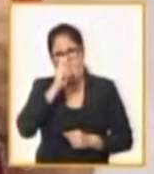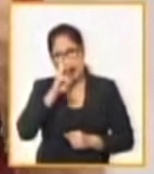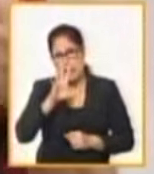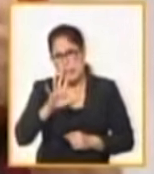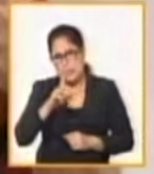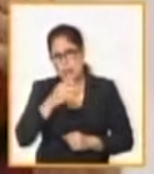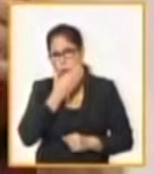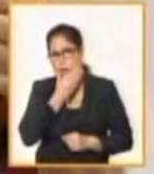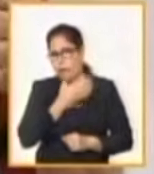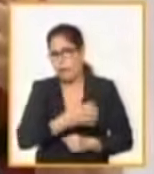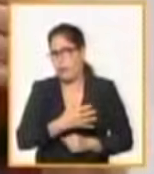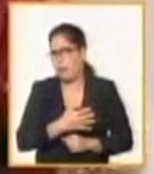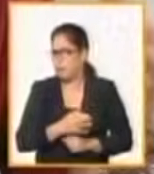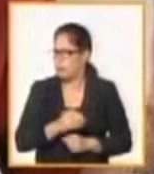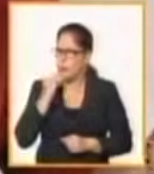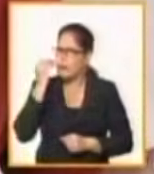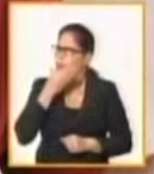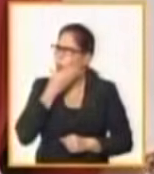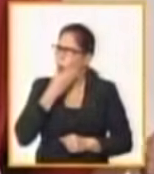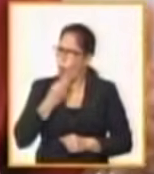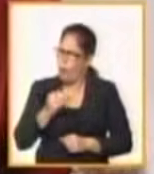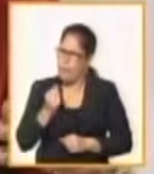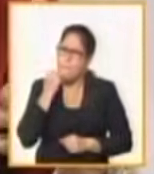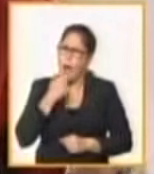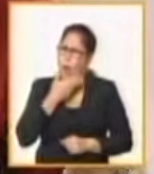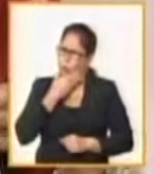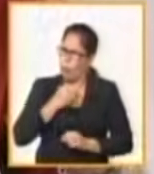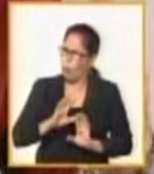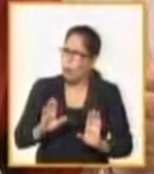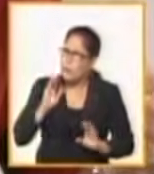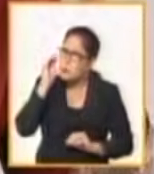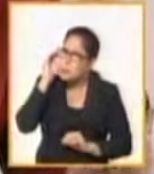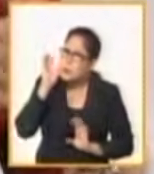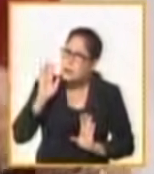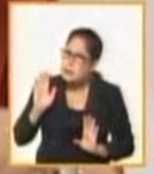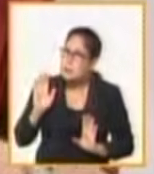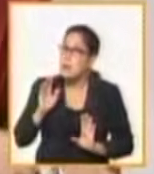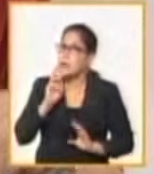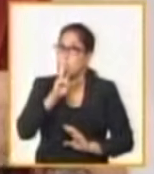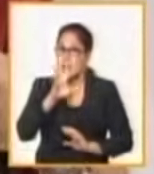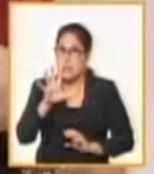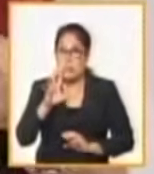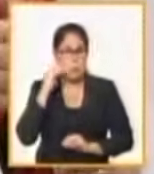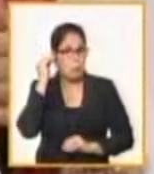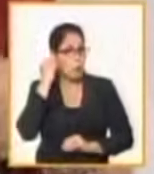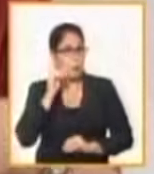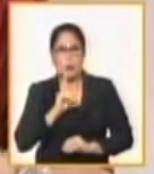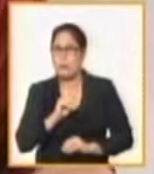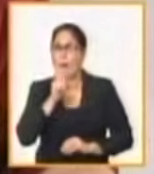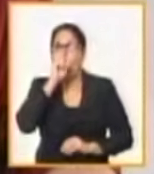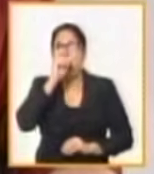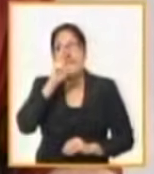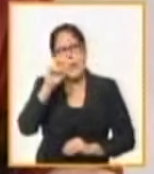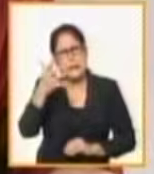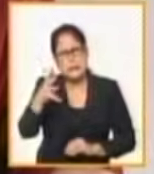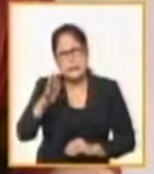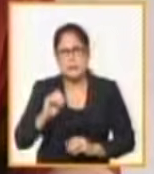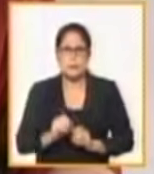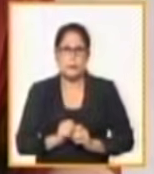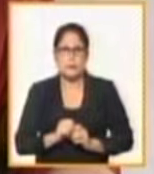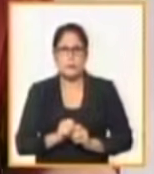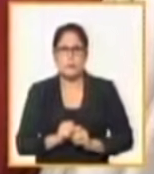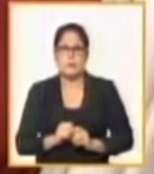A mí me parecía... No los había cumplido. Todavía no había cumplido. Pero para mí tenía 20 y pico de años. Para mí era de mi generación. Le faltaba un mes y